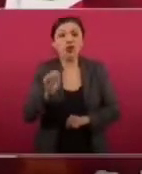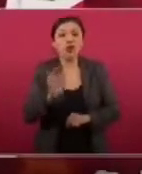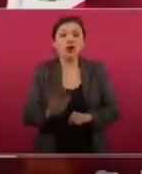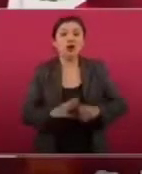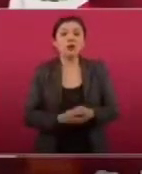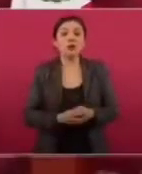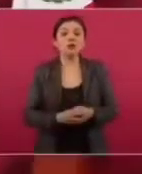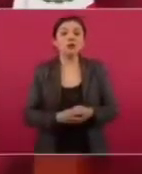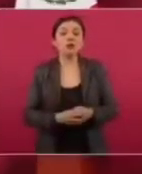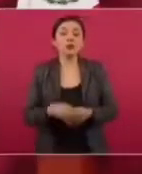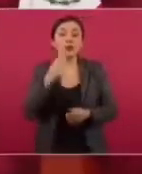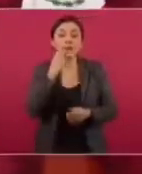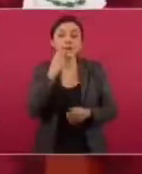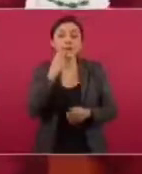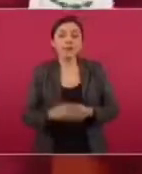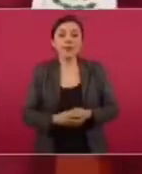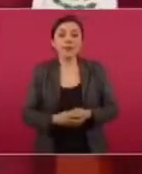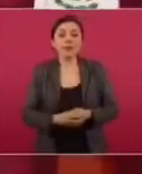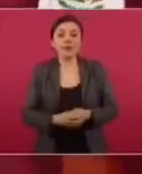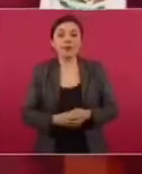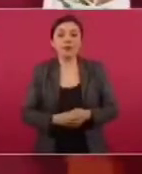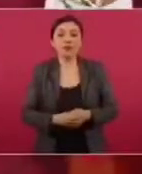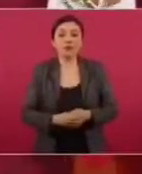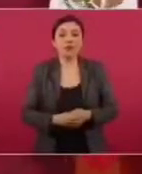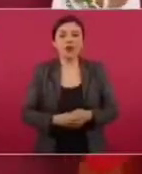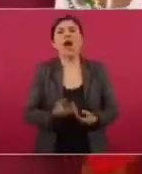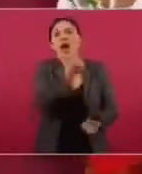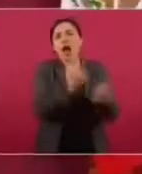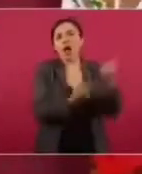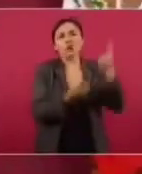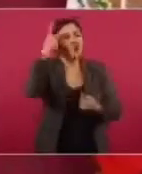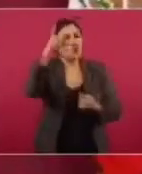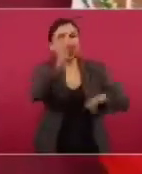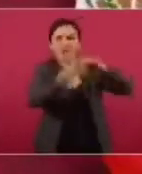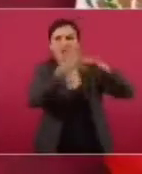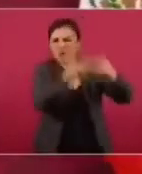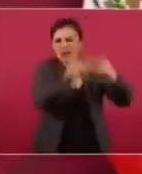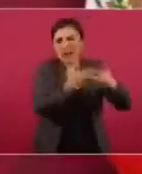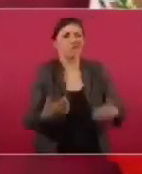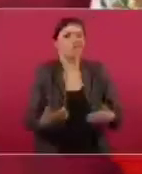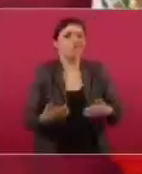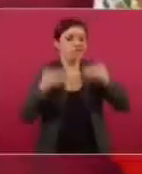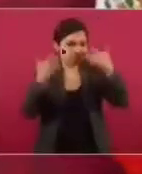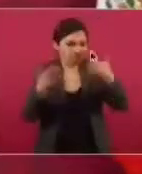Hay una inconformidad promovida por algunos empresarios, más que nada